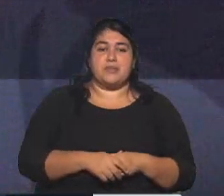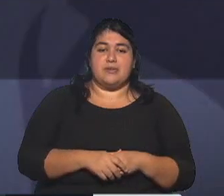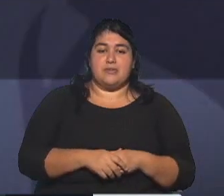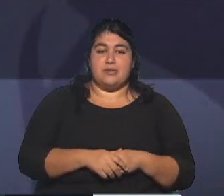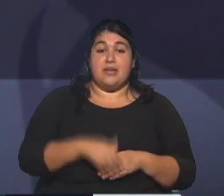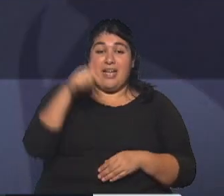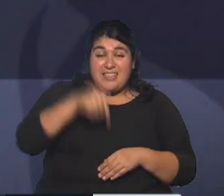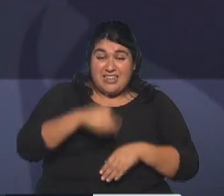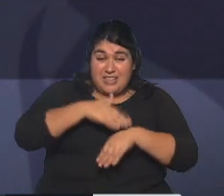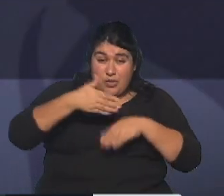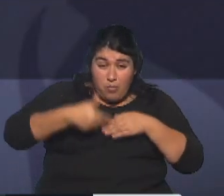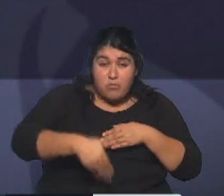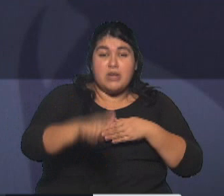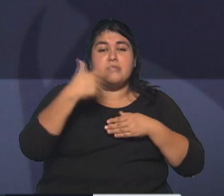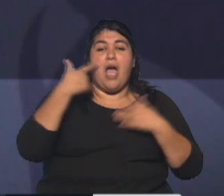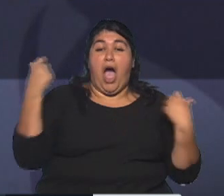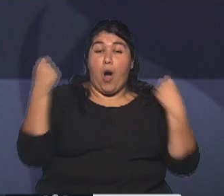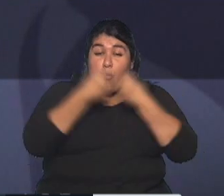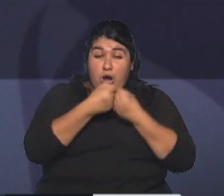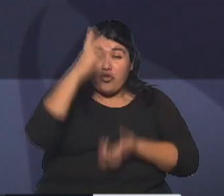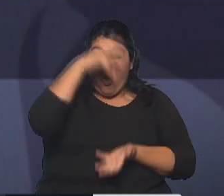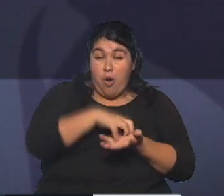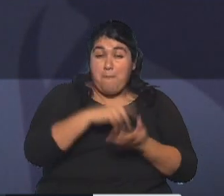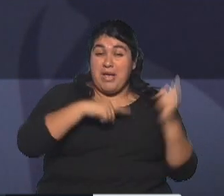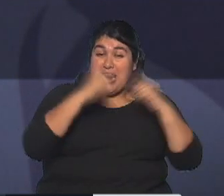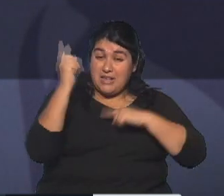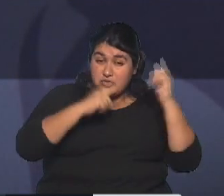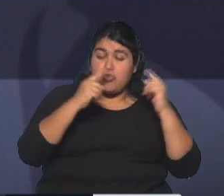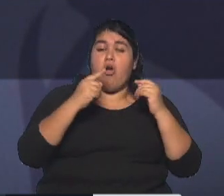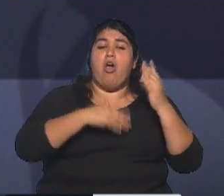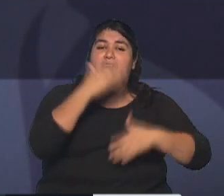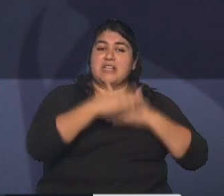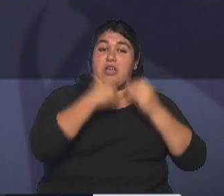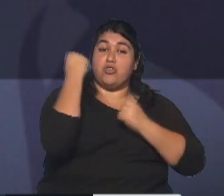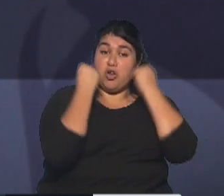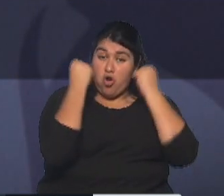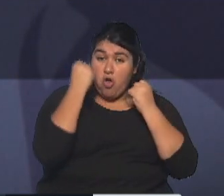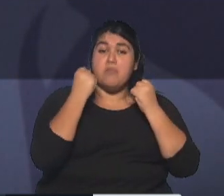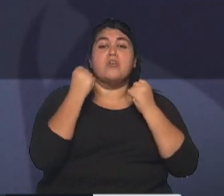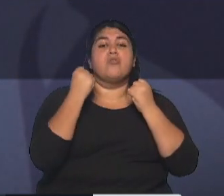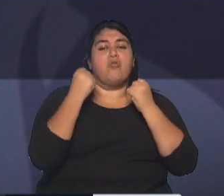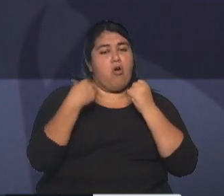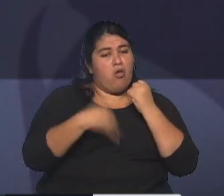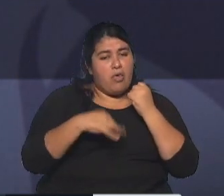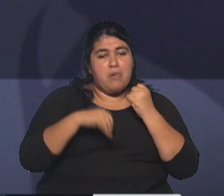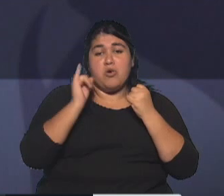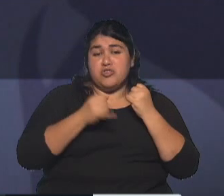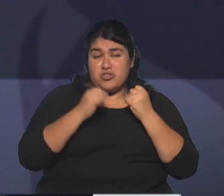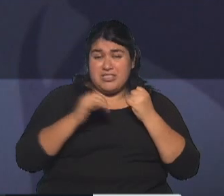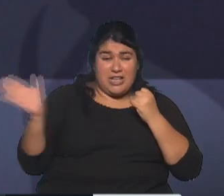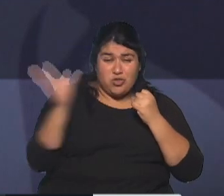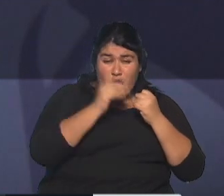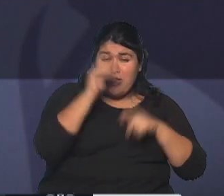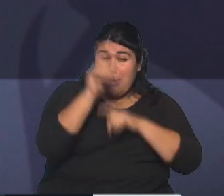from today, our new Migration and Economic Development Partnership will mean that anyone entering the UK